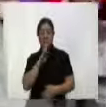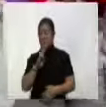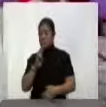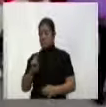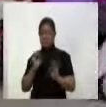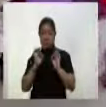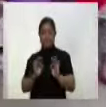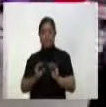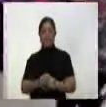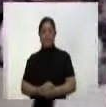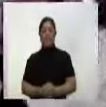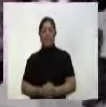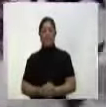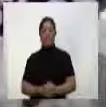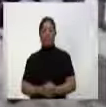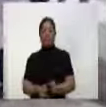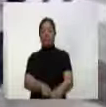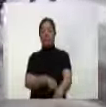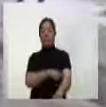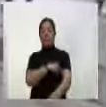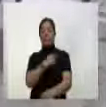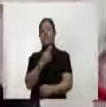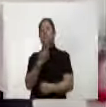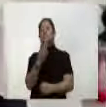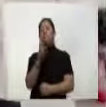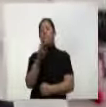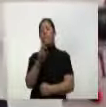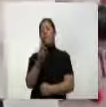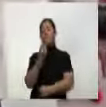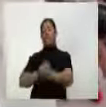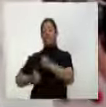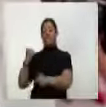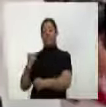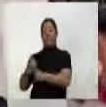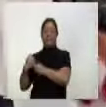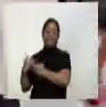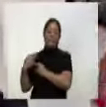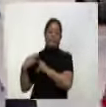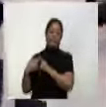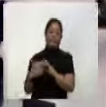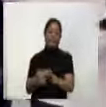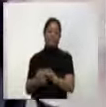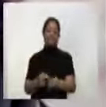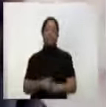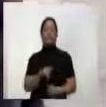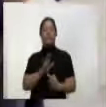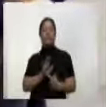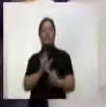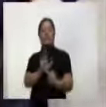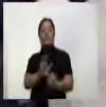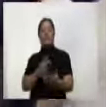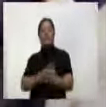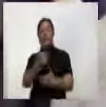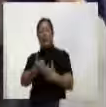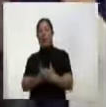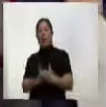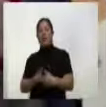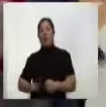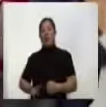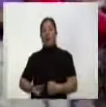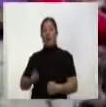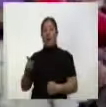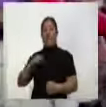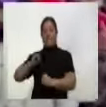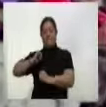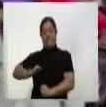que ha ocupado a lo largo de más de 3 décadas. Al presentar su proyecto de gobierno con integrantes de ambos grupos, la abanderada del PAN,